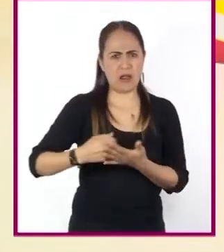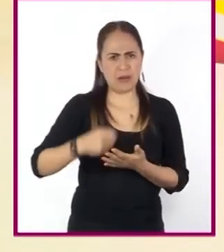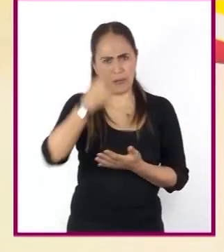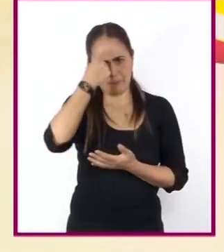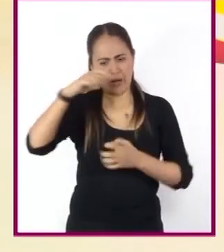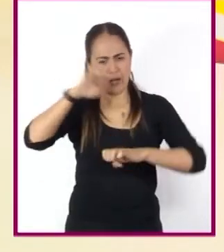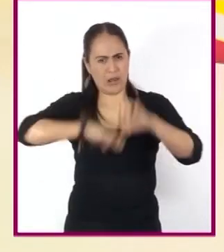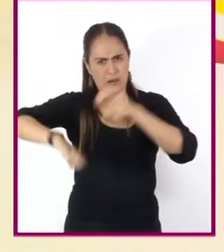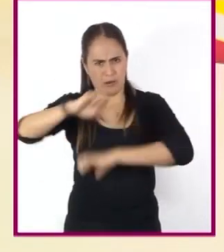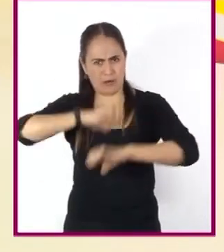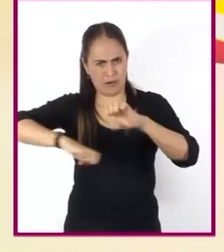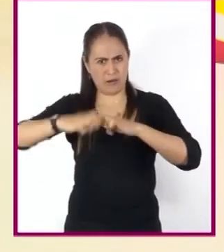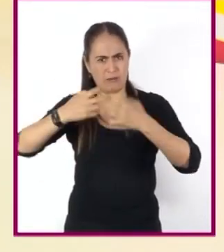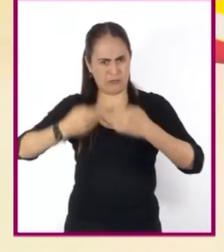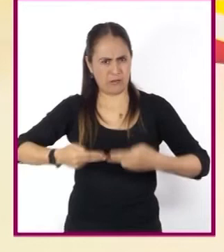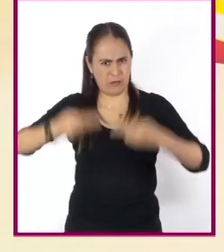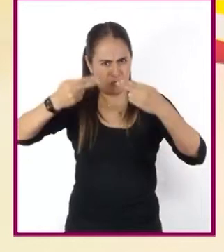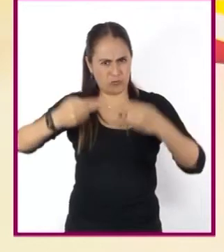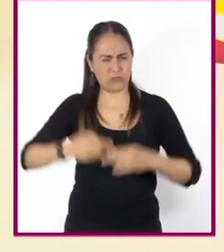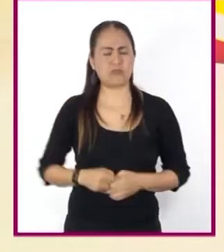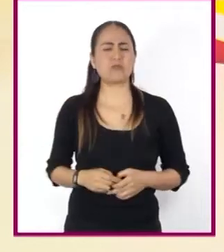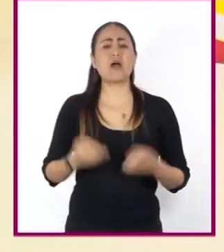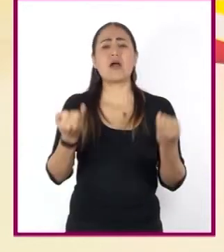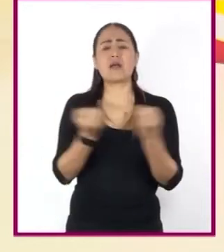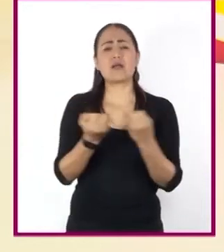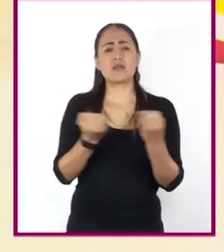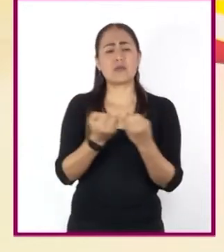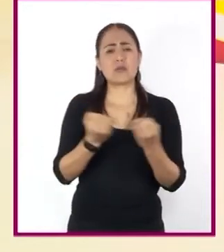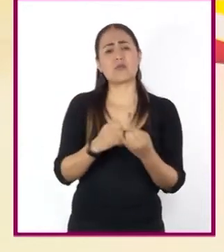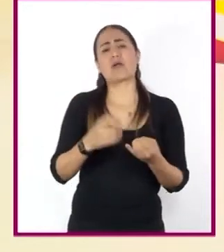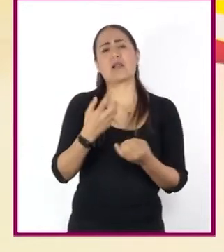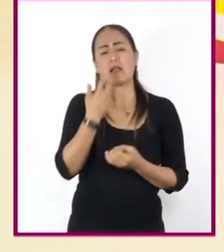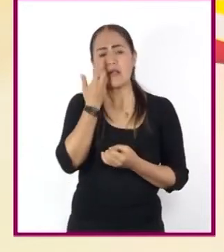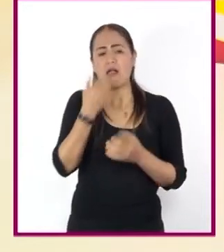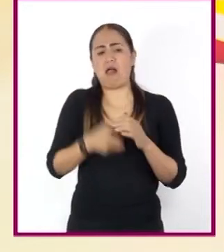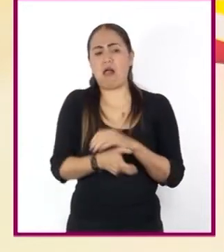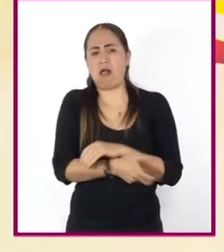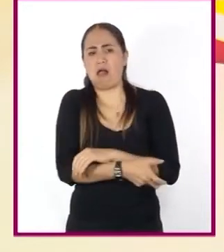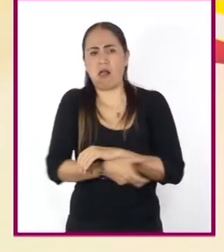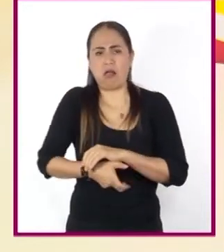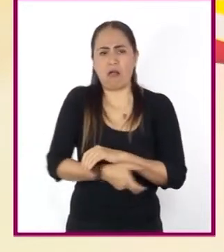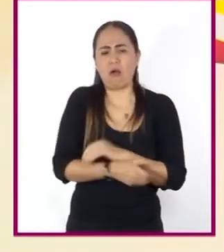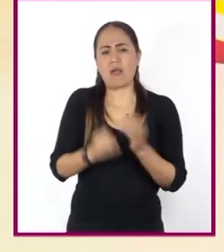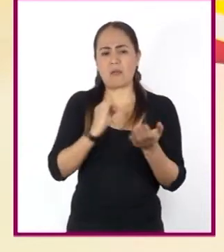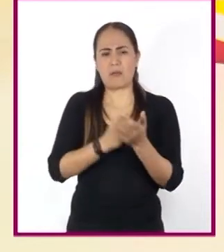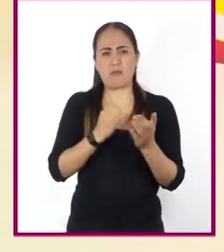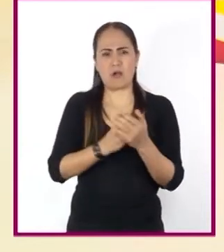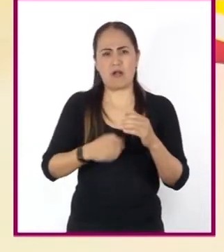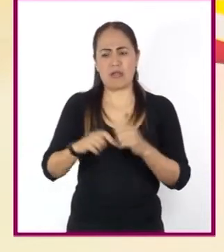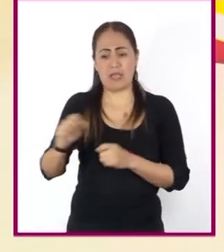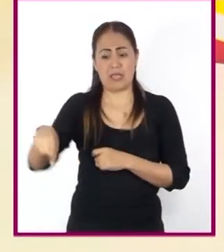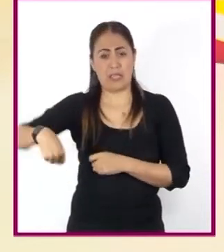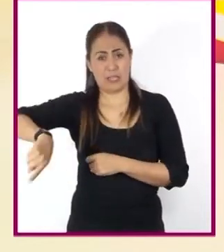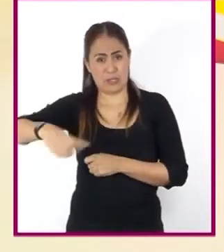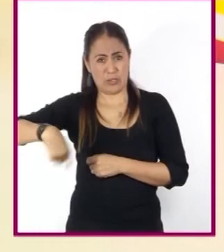compañía inglesa. También pretendía eliminar el contrabando y la evasión de impuestos que realizaban